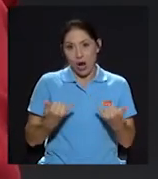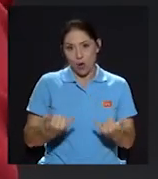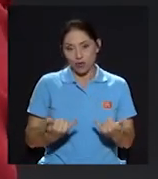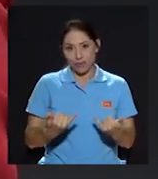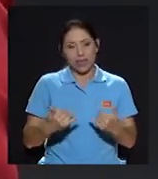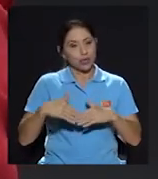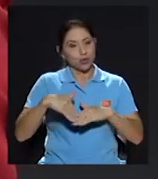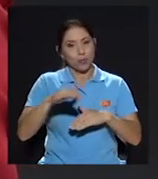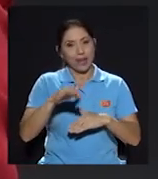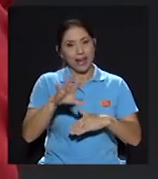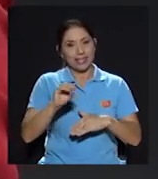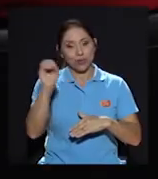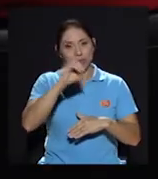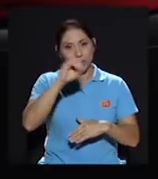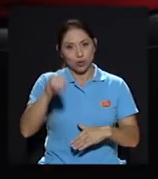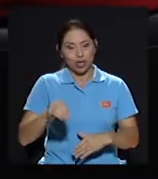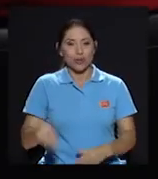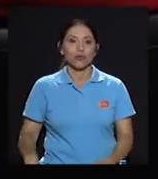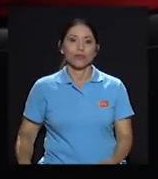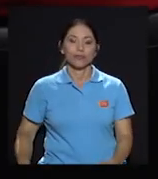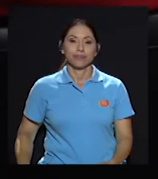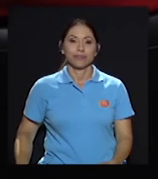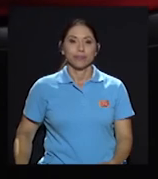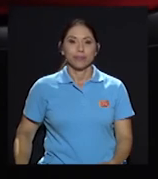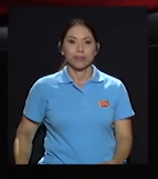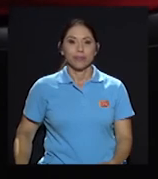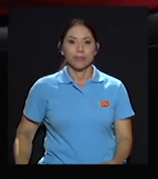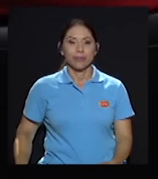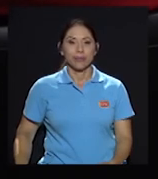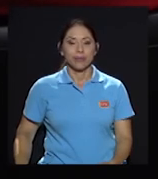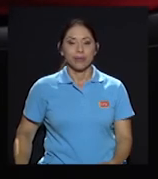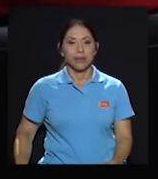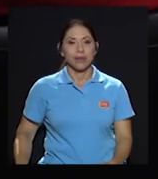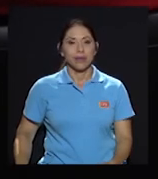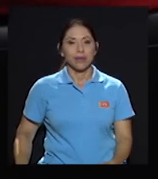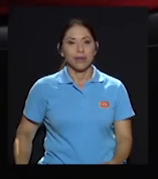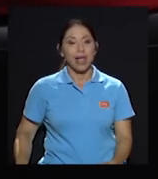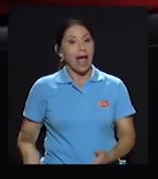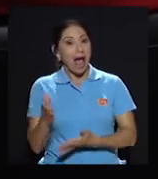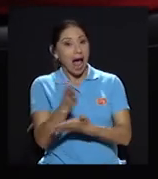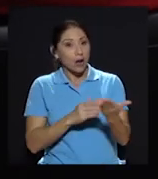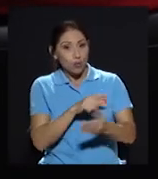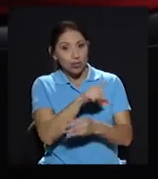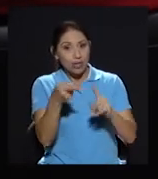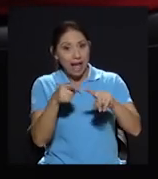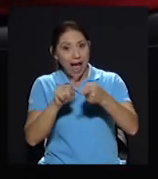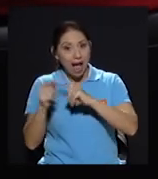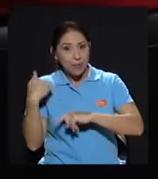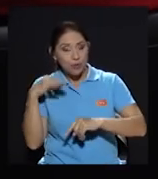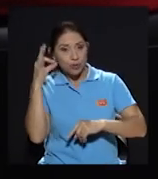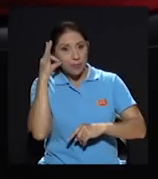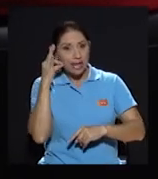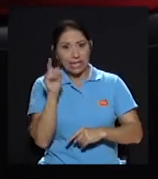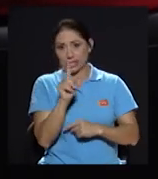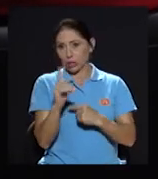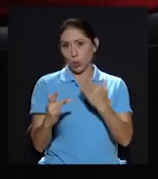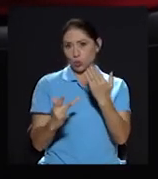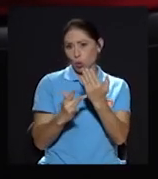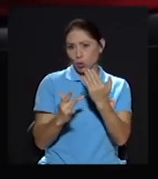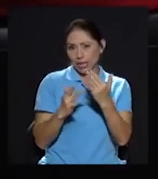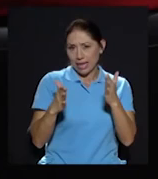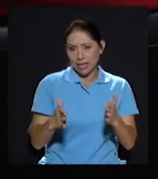50 por ciento por cierto algunas amigas y amigos que no son técnicos no saben si quiere